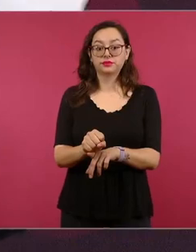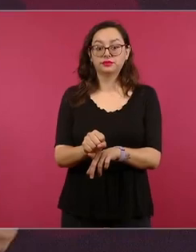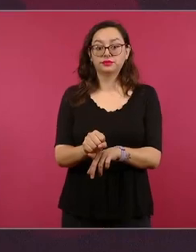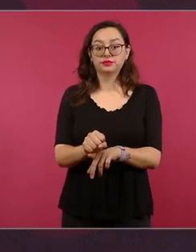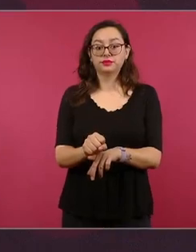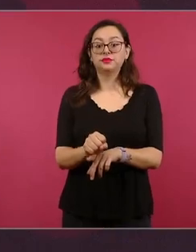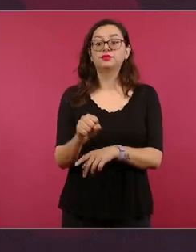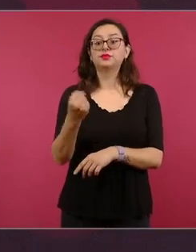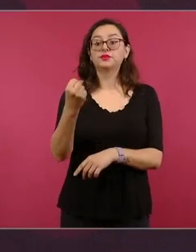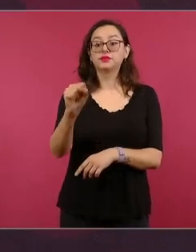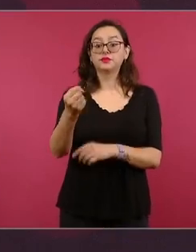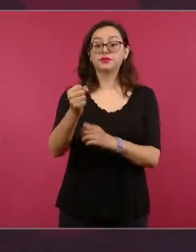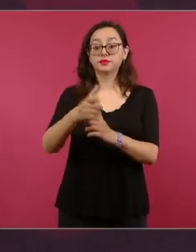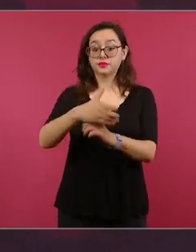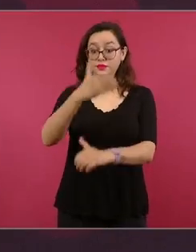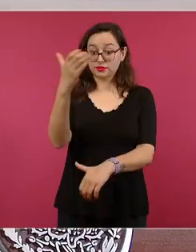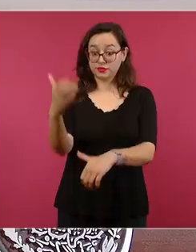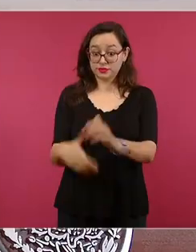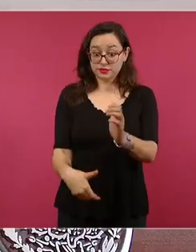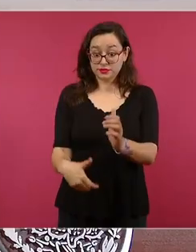Antes de que termine